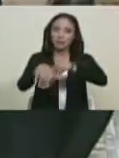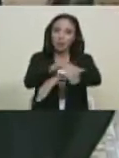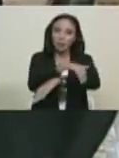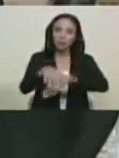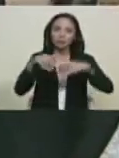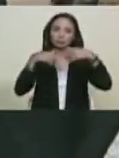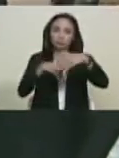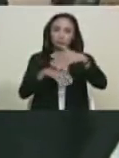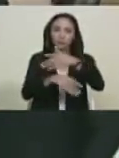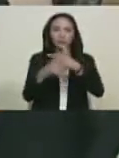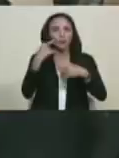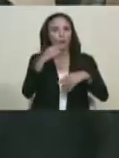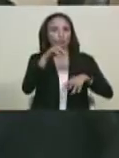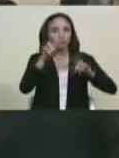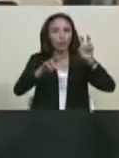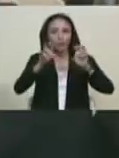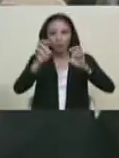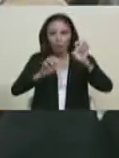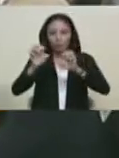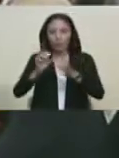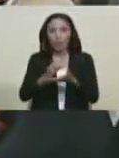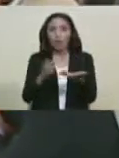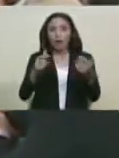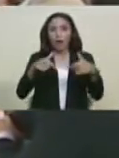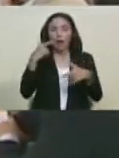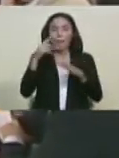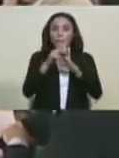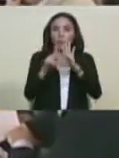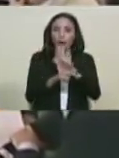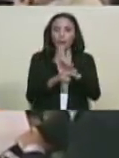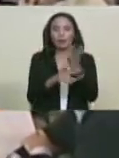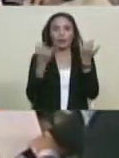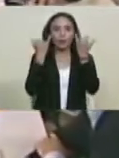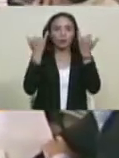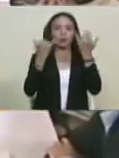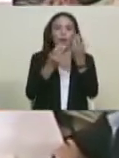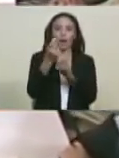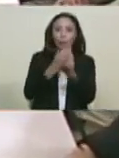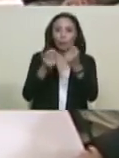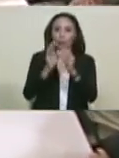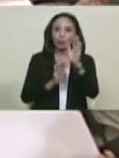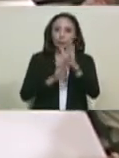y precisando el programa de recuperación económica